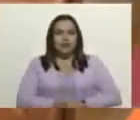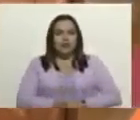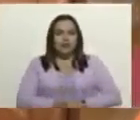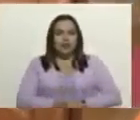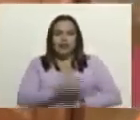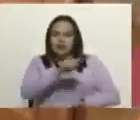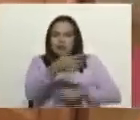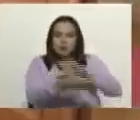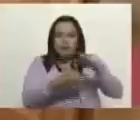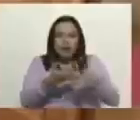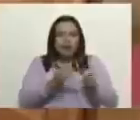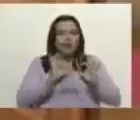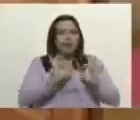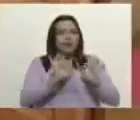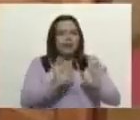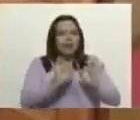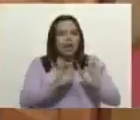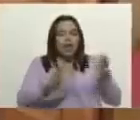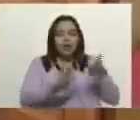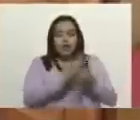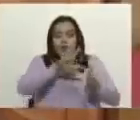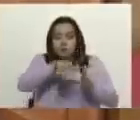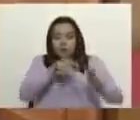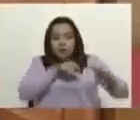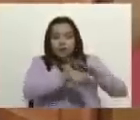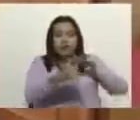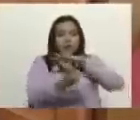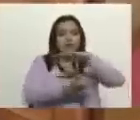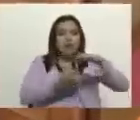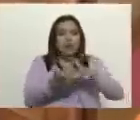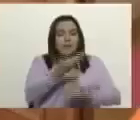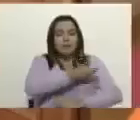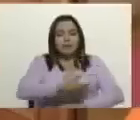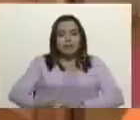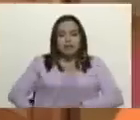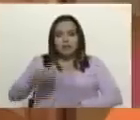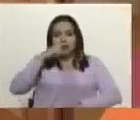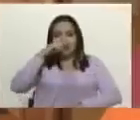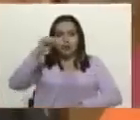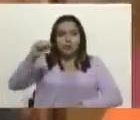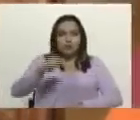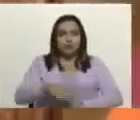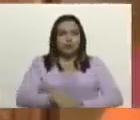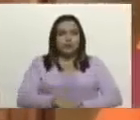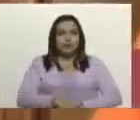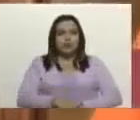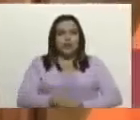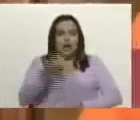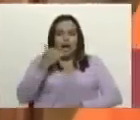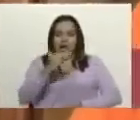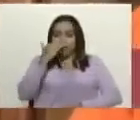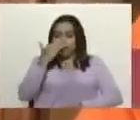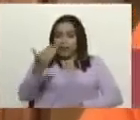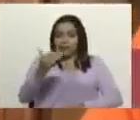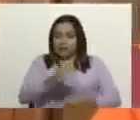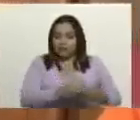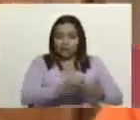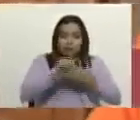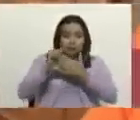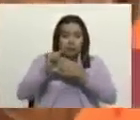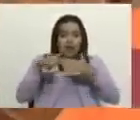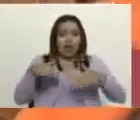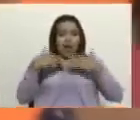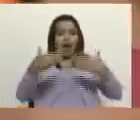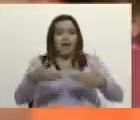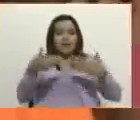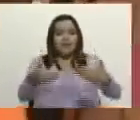como materia de corrupción, el presidente Nicolás Maduro lo que ha hecho es ponerse al frente y